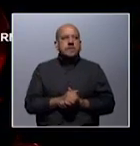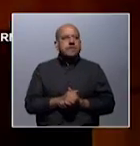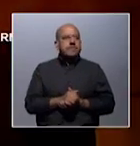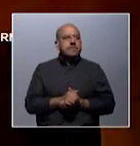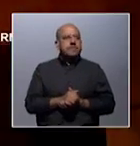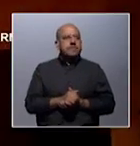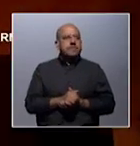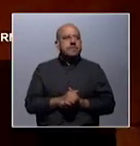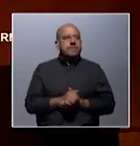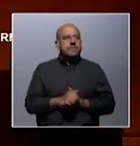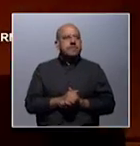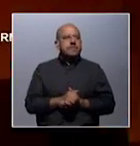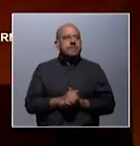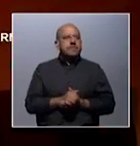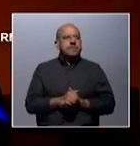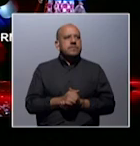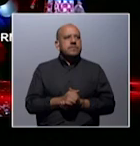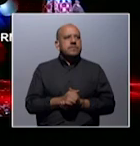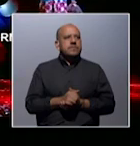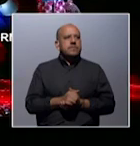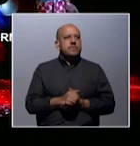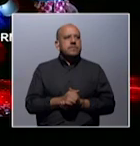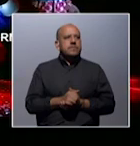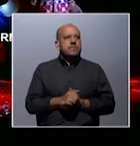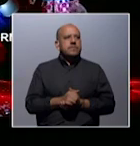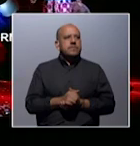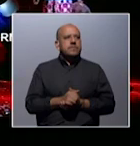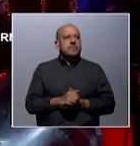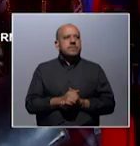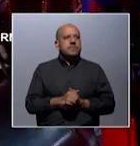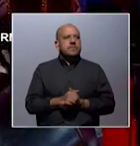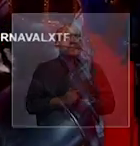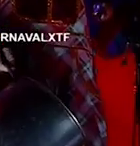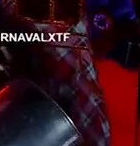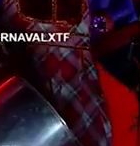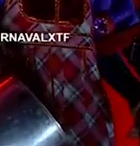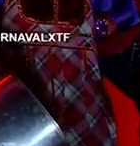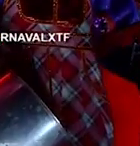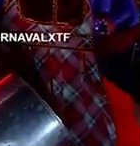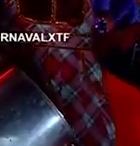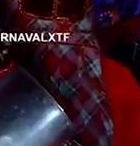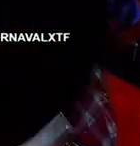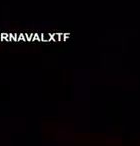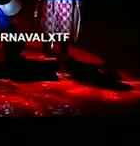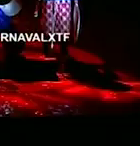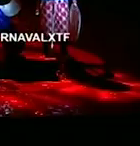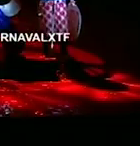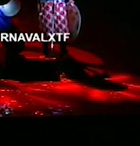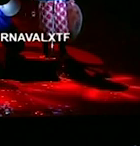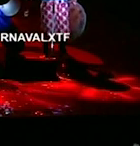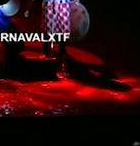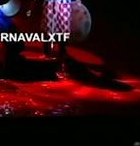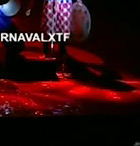Iremos a la plaza para dar batalla. Si la cosa estalla, estaremos a la talla. Si es corto